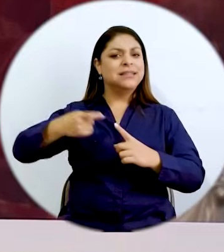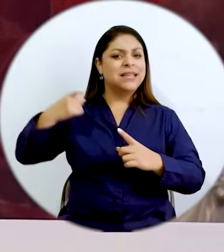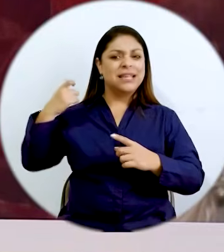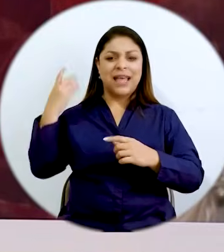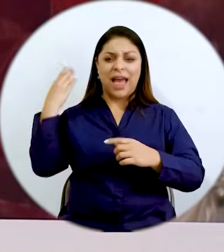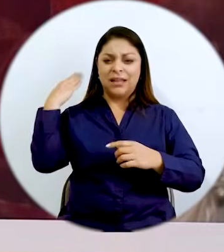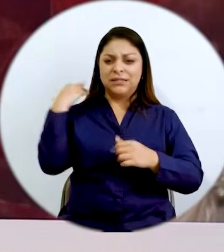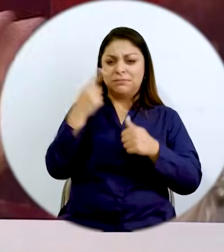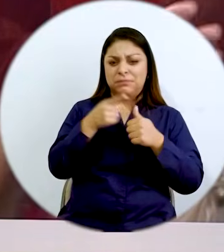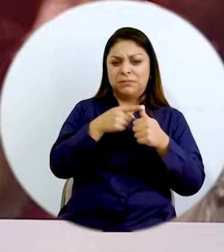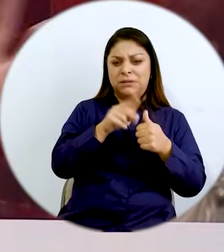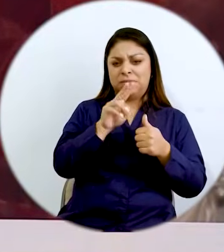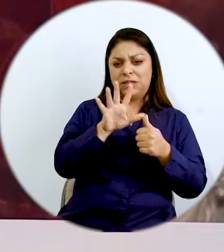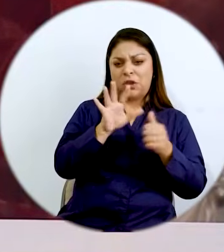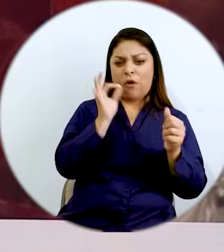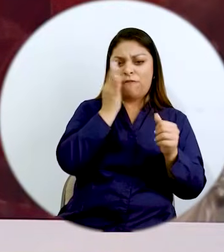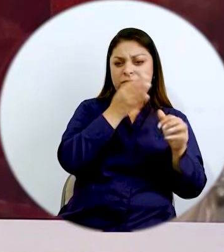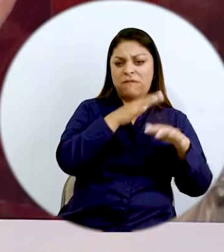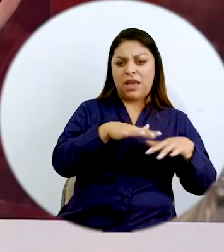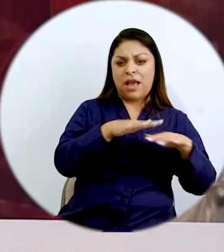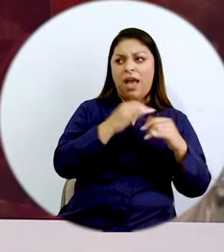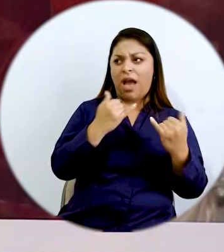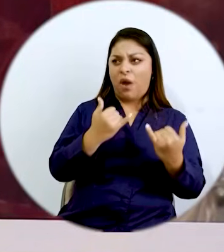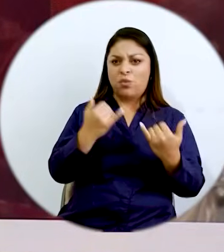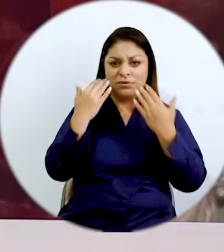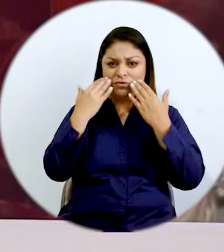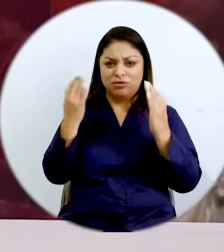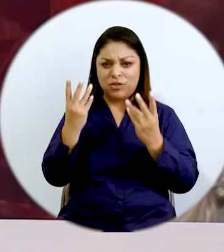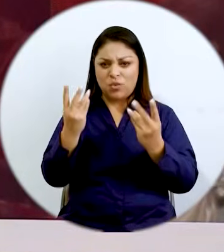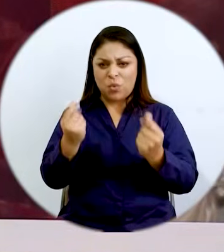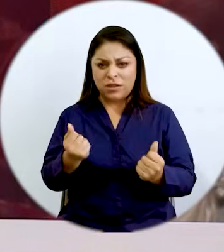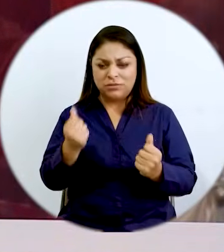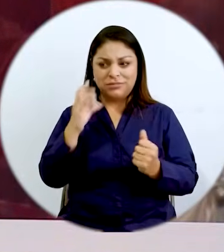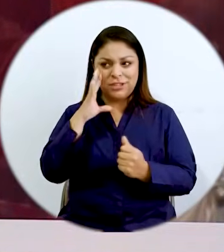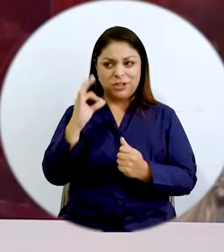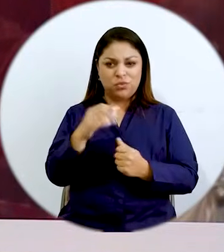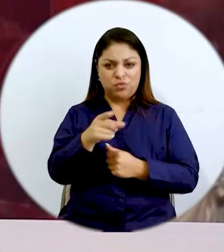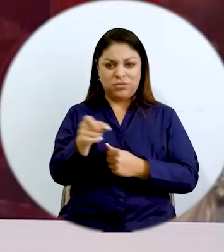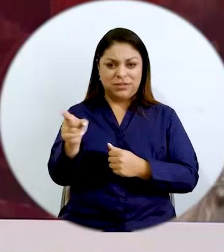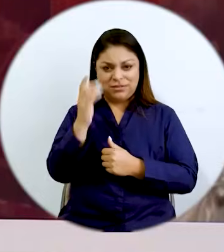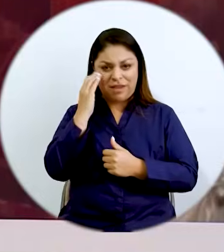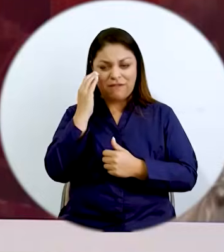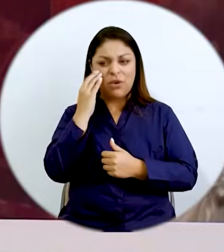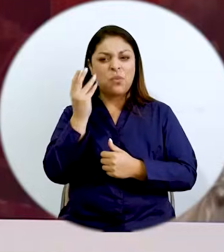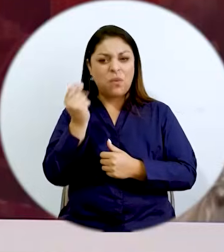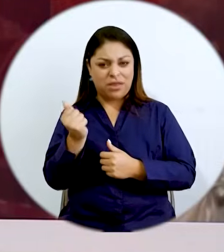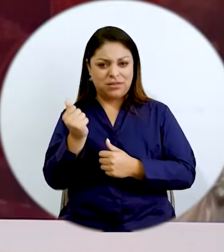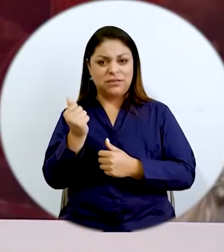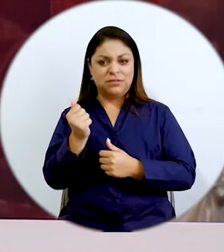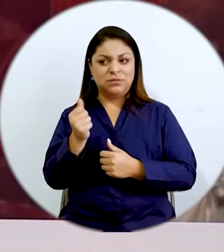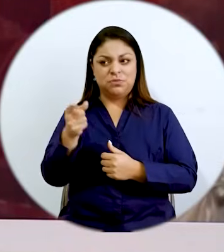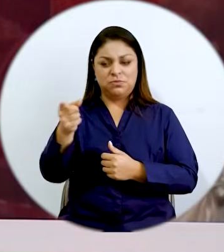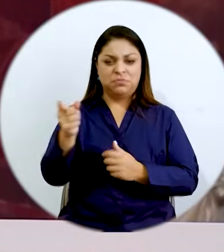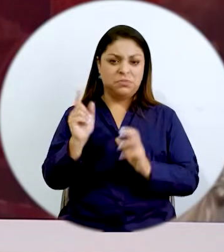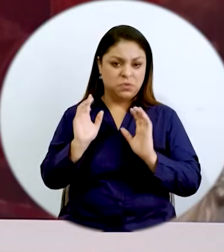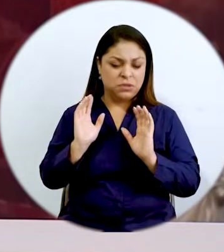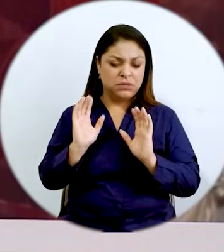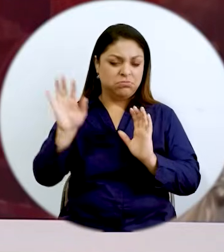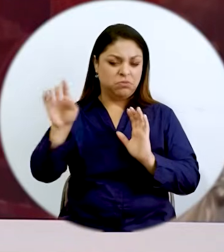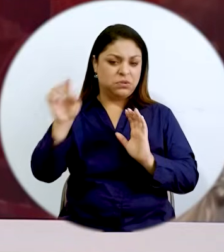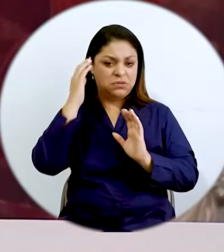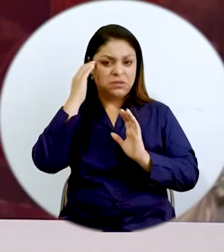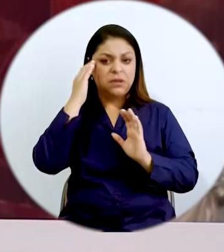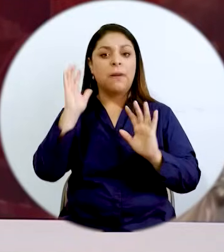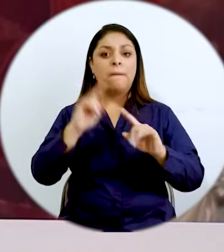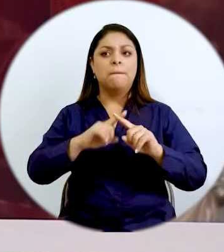primeras 25 fincas, y hoy día no sé cuántas fincas realmente, ese dato lo manejará mejor Jotas, ¿verdad?